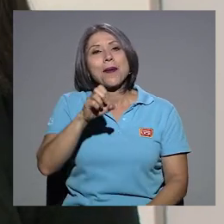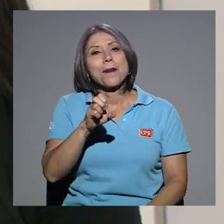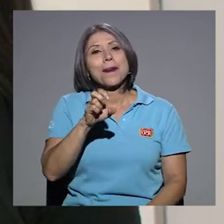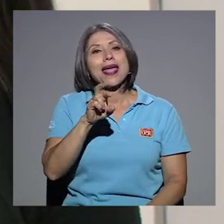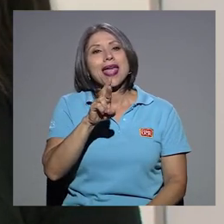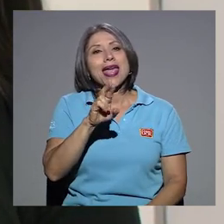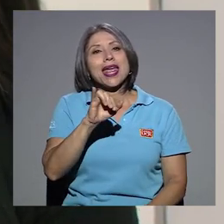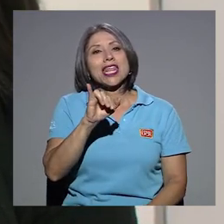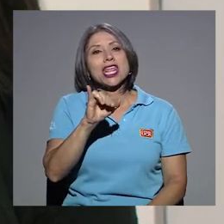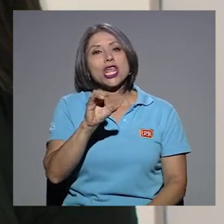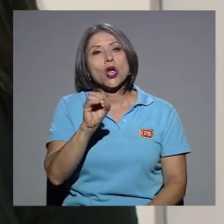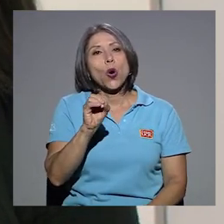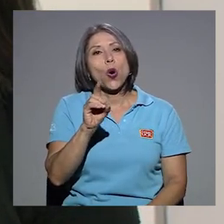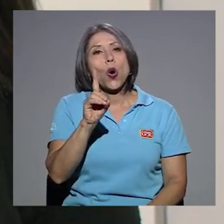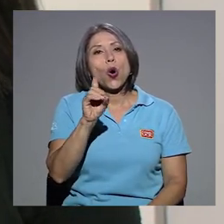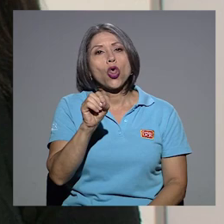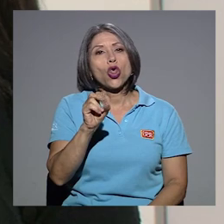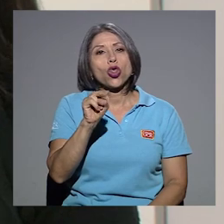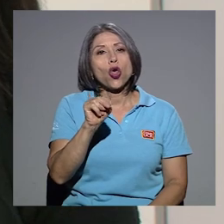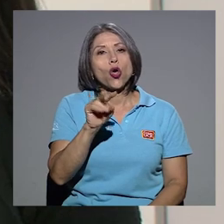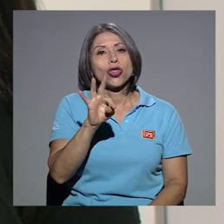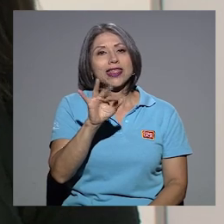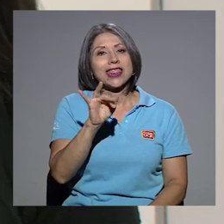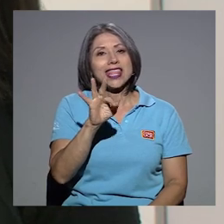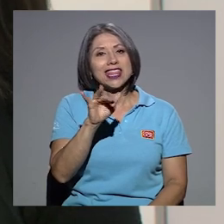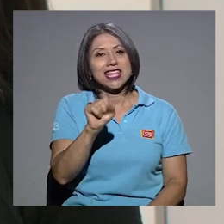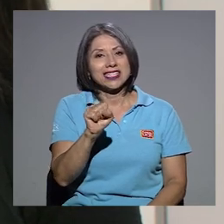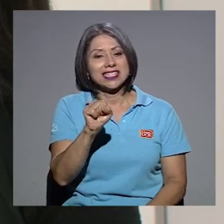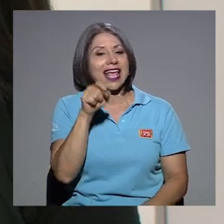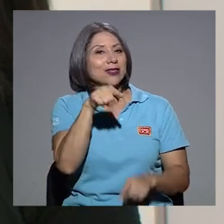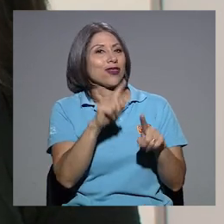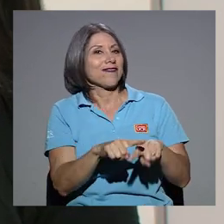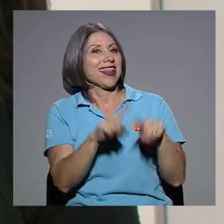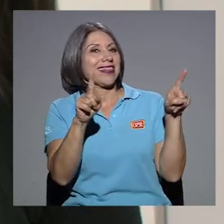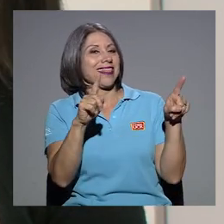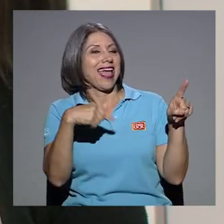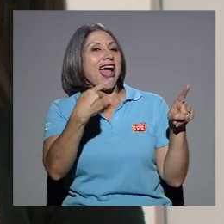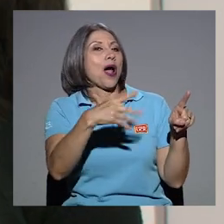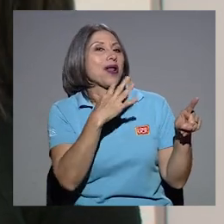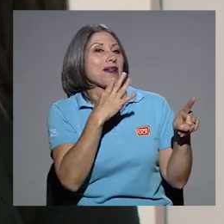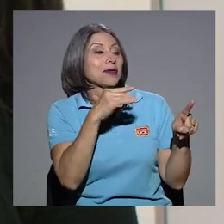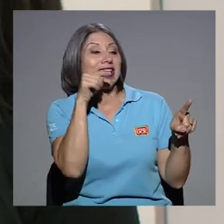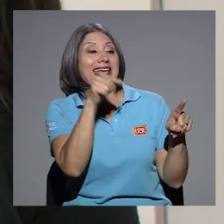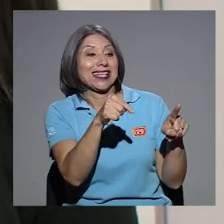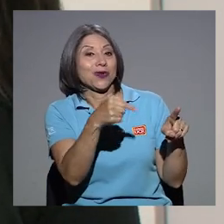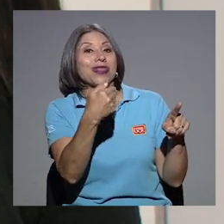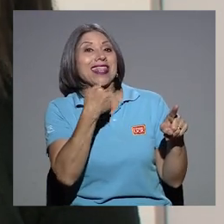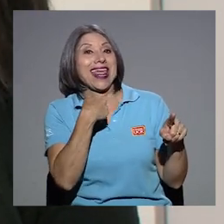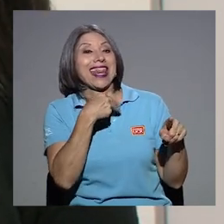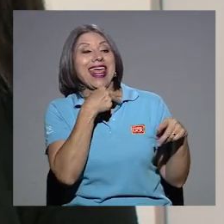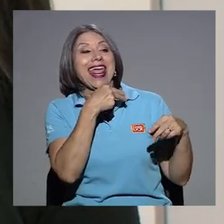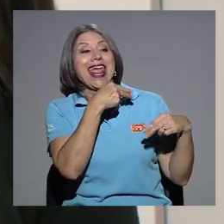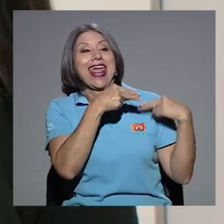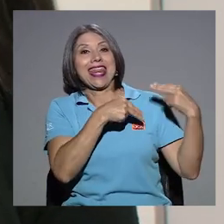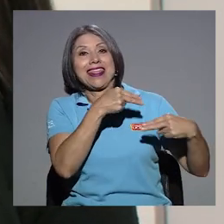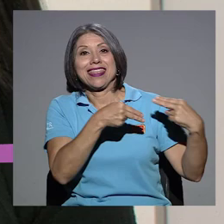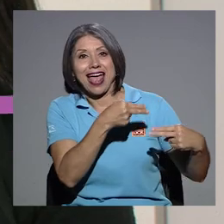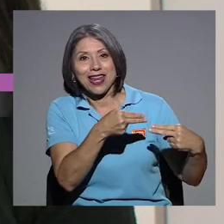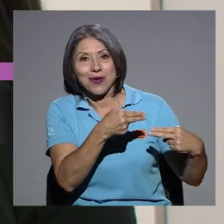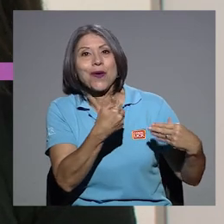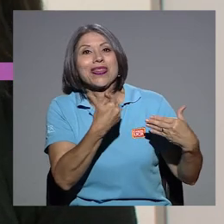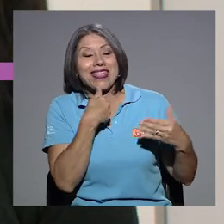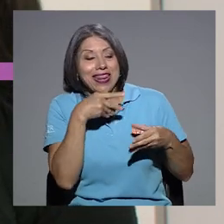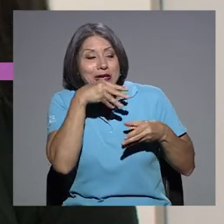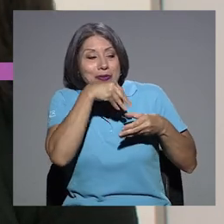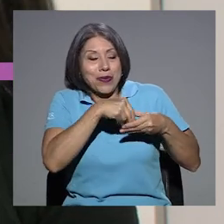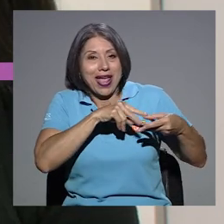una periodontitis, lo podemos hablar ahora, explicarlo un poquito mejor, pero una periodontitis tiene un factor hereditario importante y una predisposición